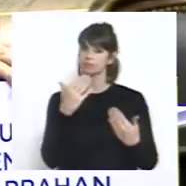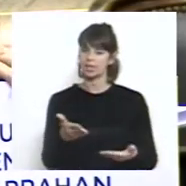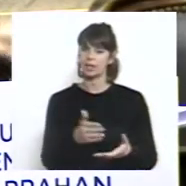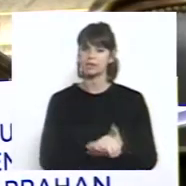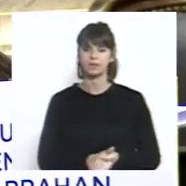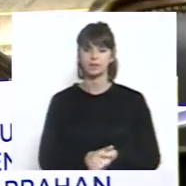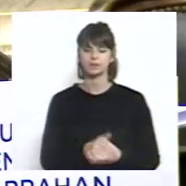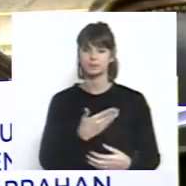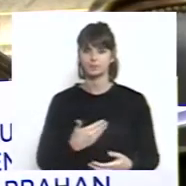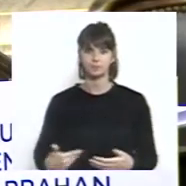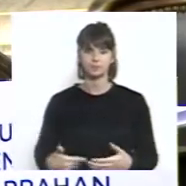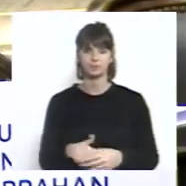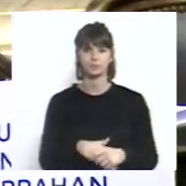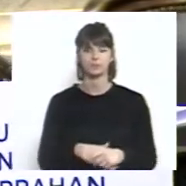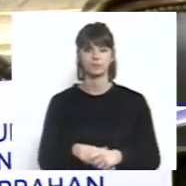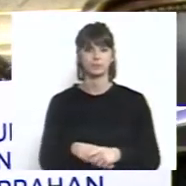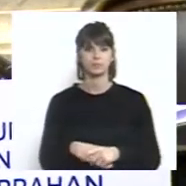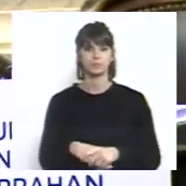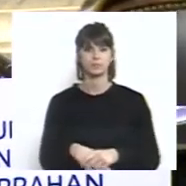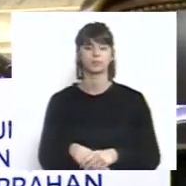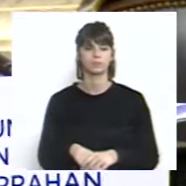Gracias, Presidenta.